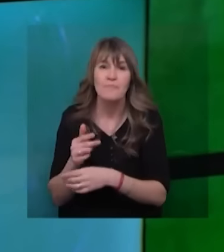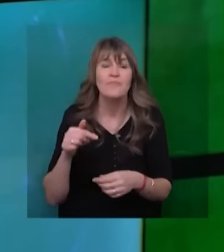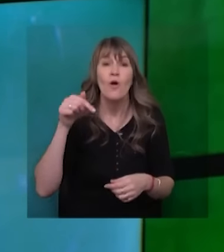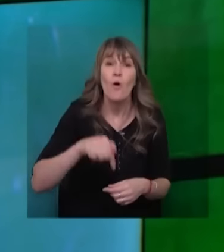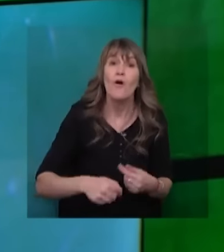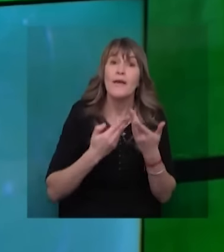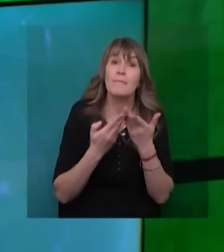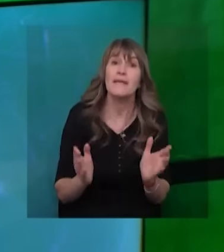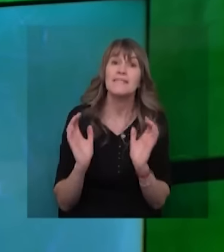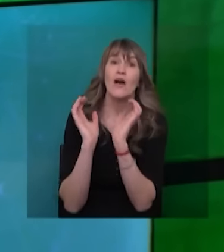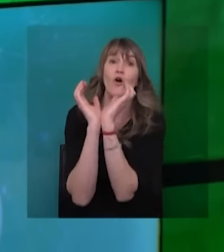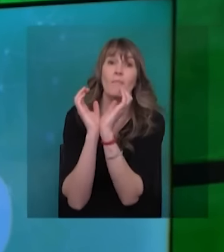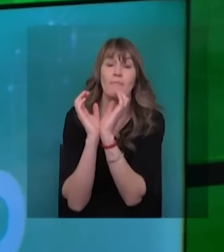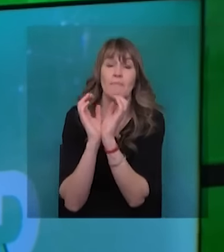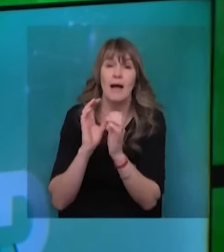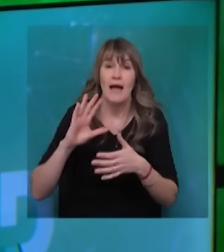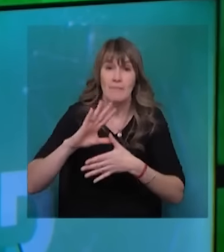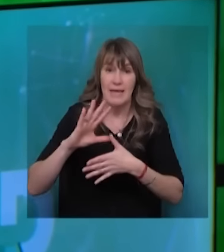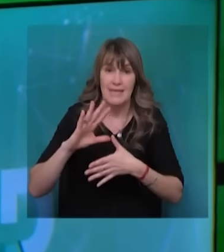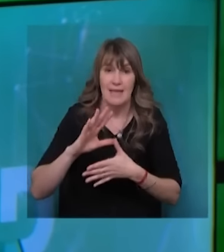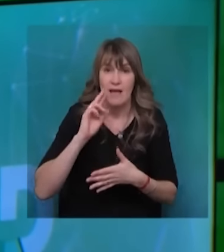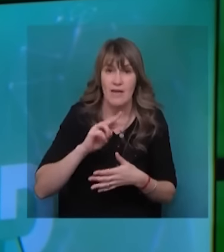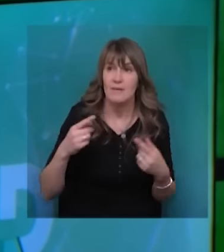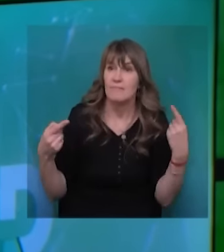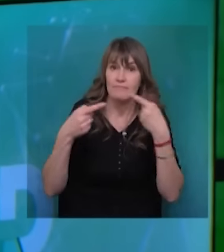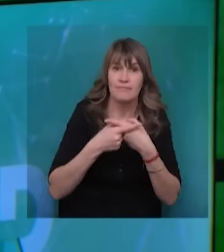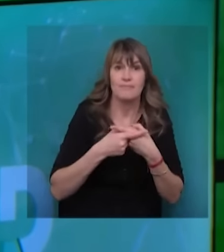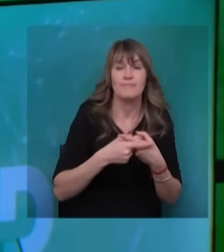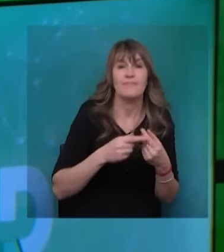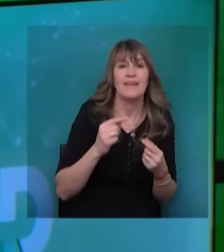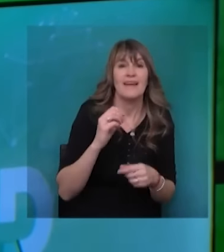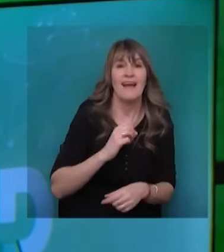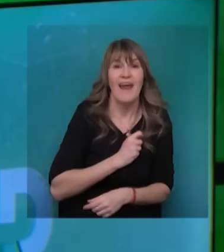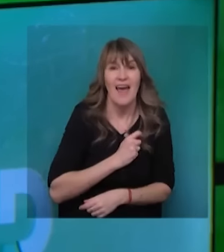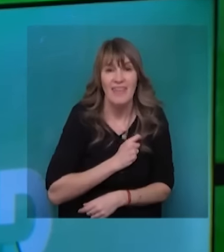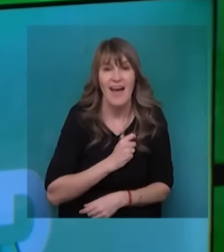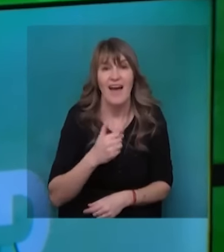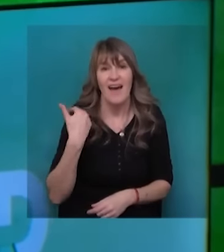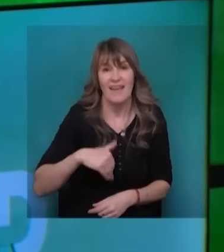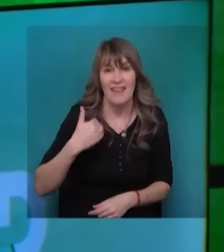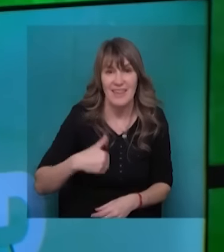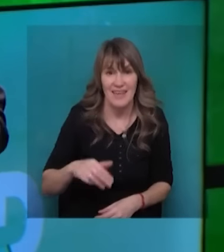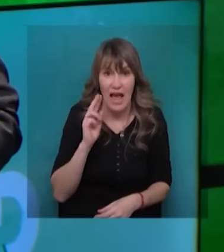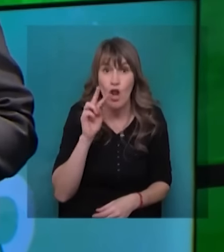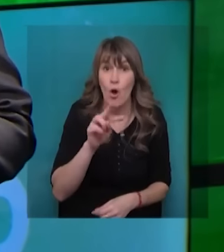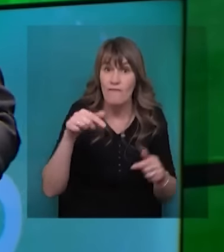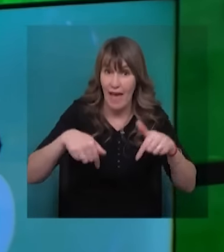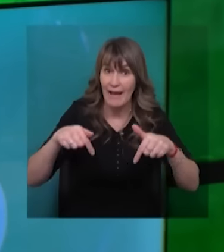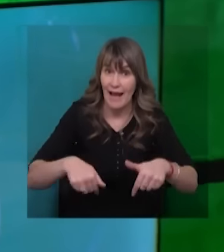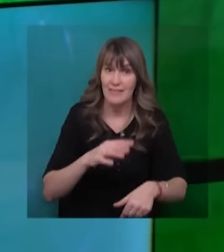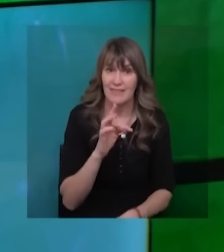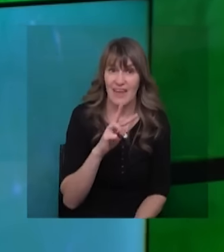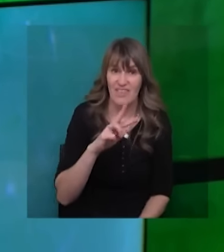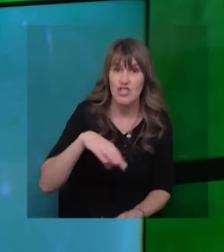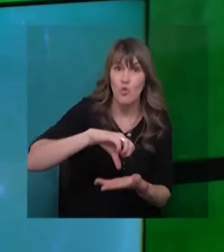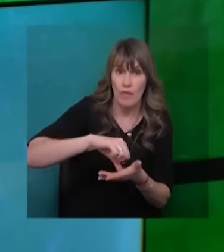empieza la Copa América que el partido inaugural de Argentina y Canadá estará en la pantalla de TV ciudad en vivo Así que a tenerlo en cuenta que estarán también